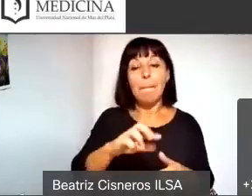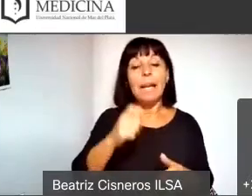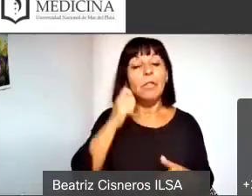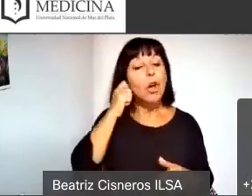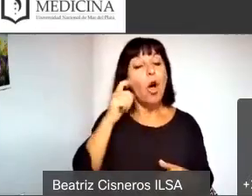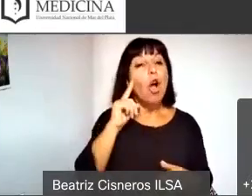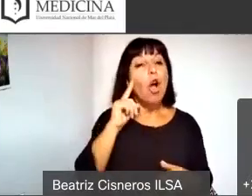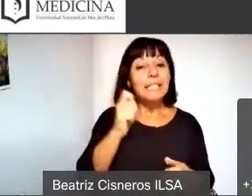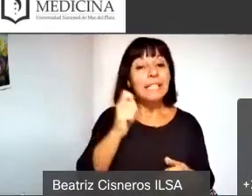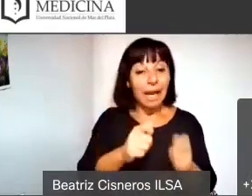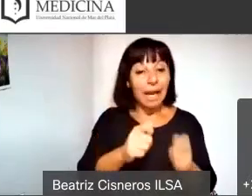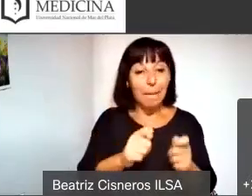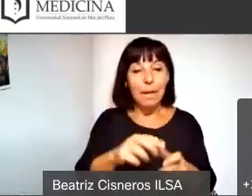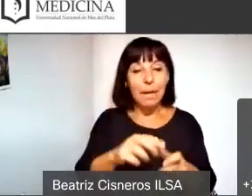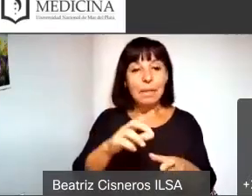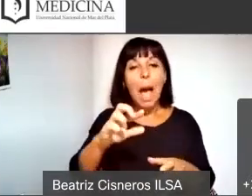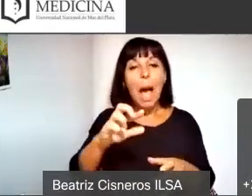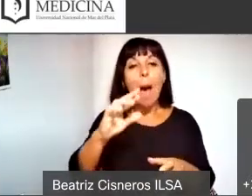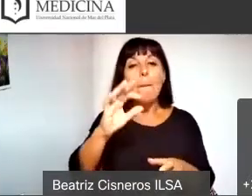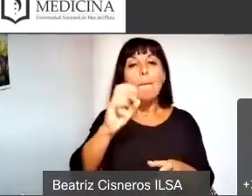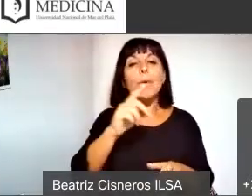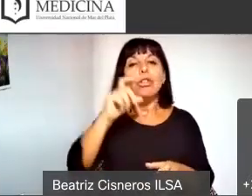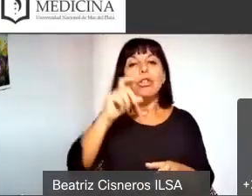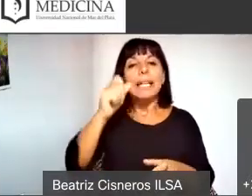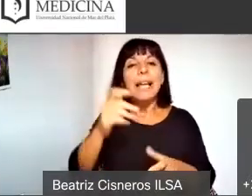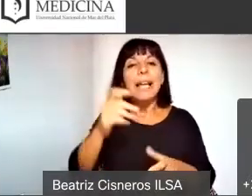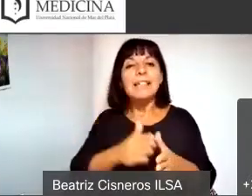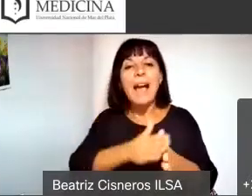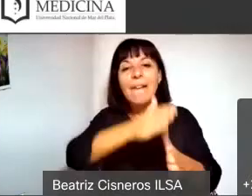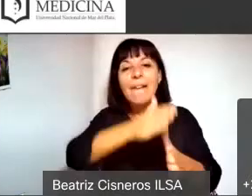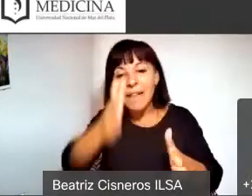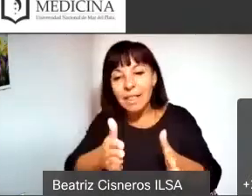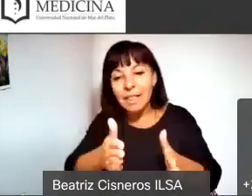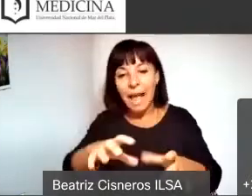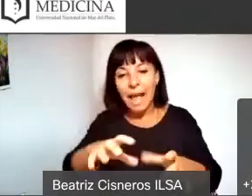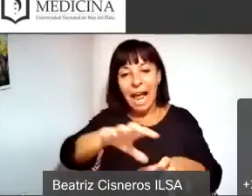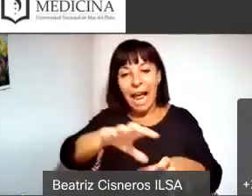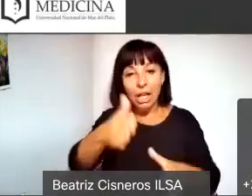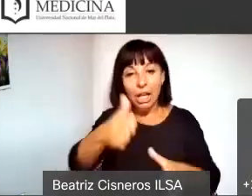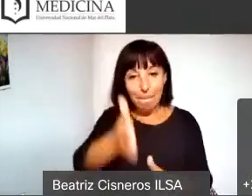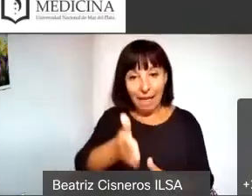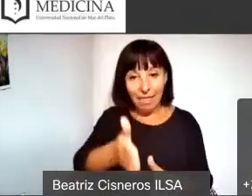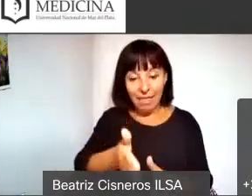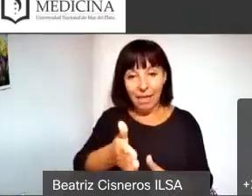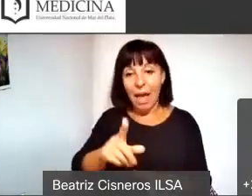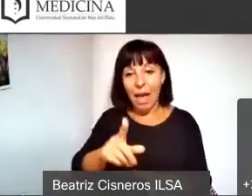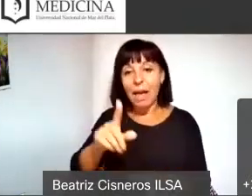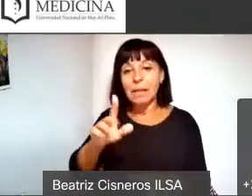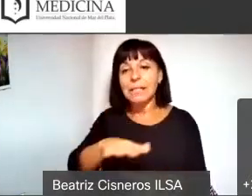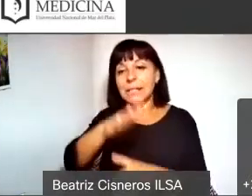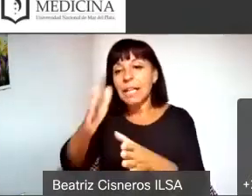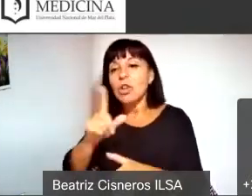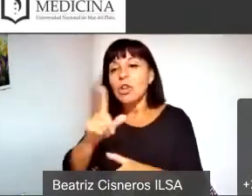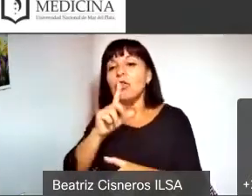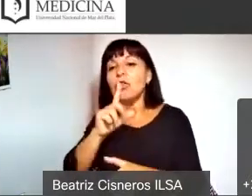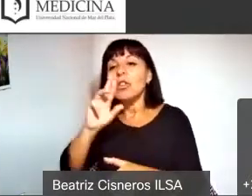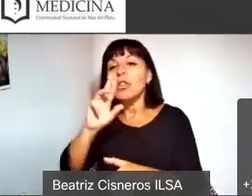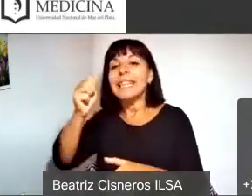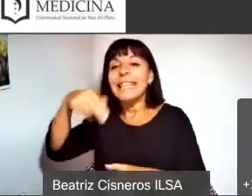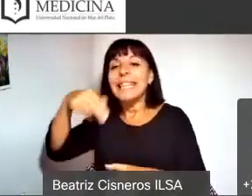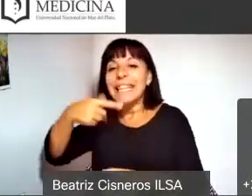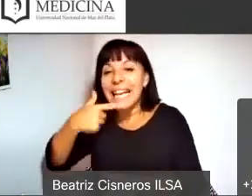Y esas proteínas van avanzando, ¿sí? Van a pasar a la región media y finalmente van a llegar a la región trans, donde van a